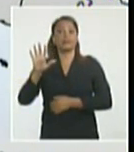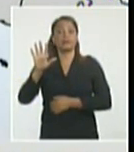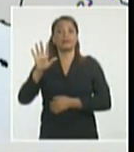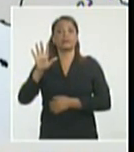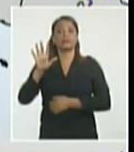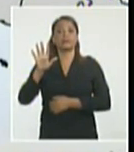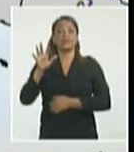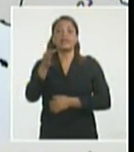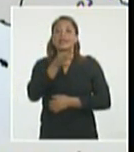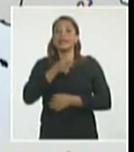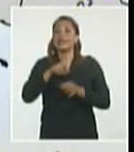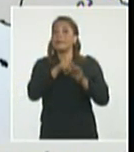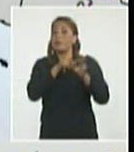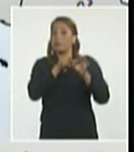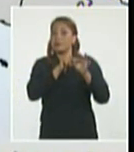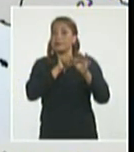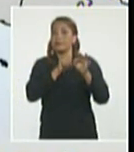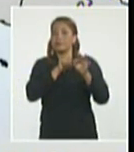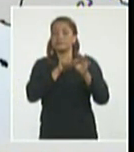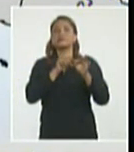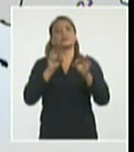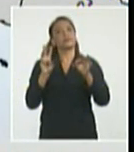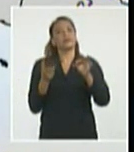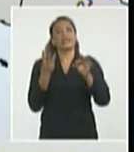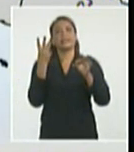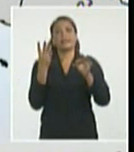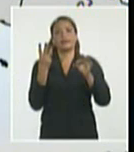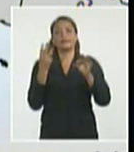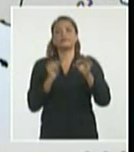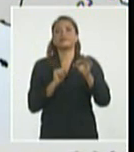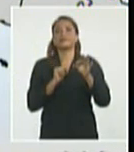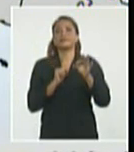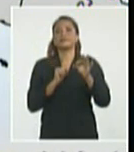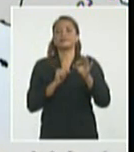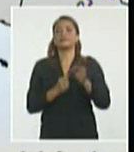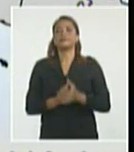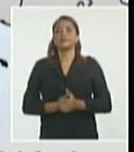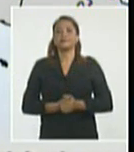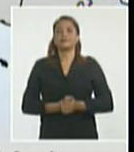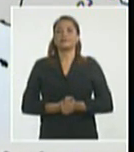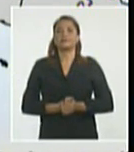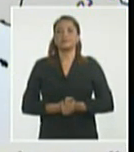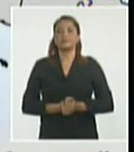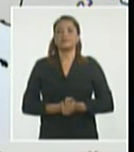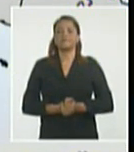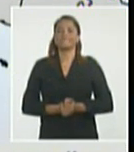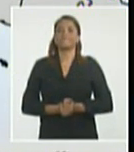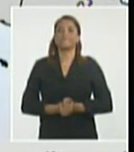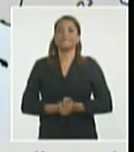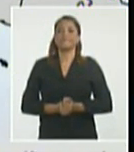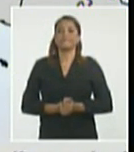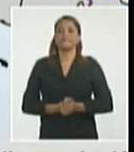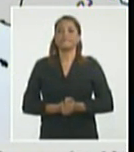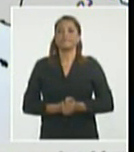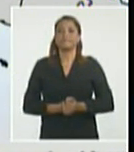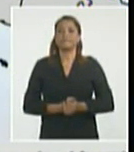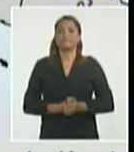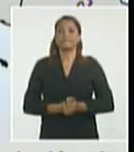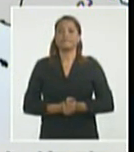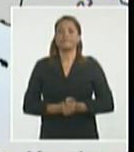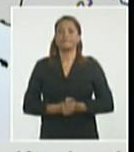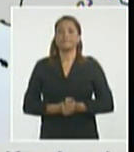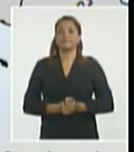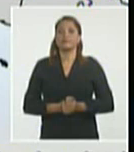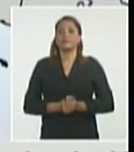y el municipio especial Isla de la Juventud diagnostica 3 pacientes en el día de ayer relacionados con el control de